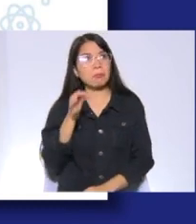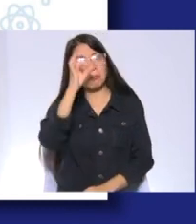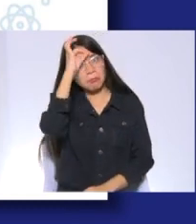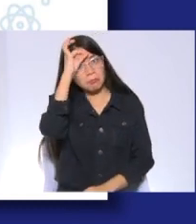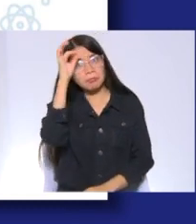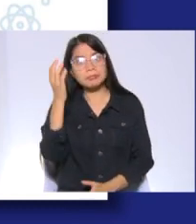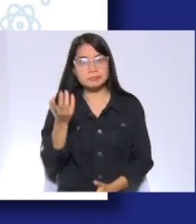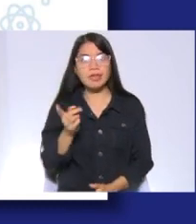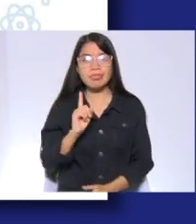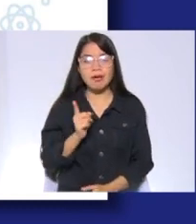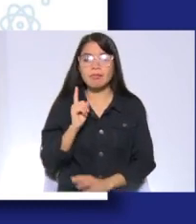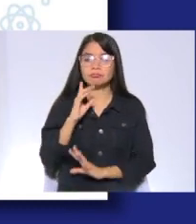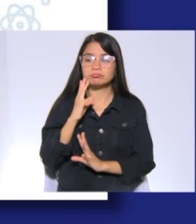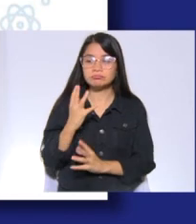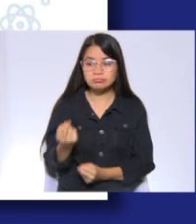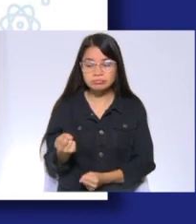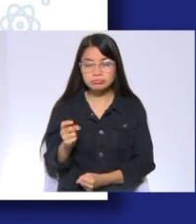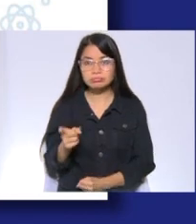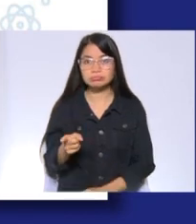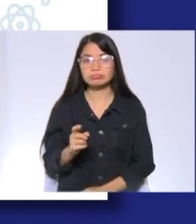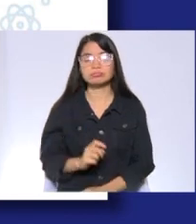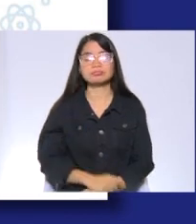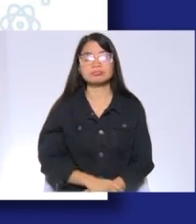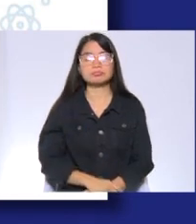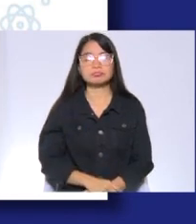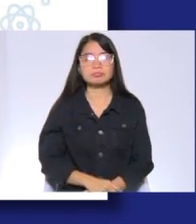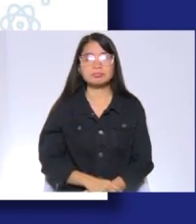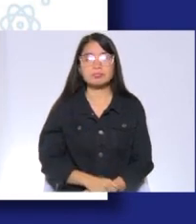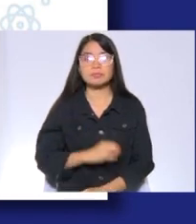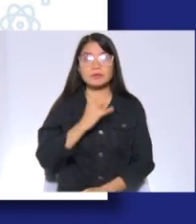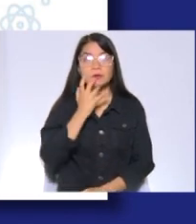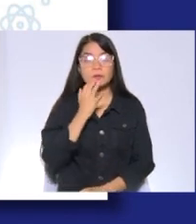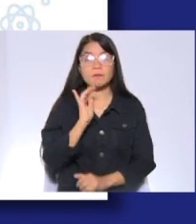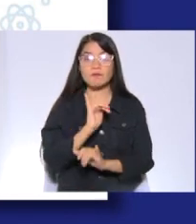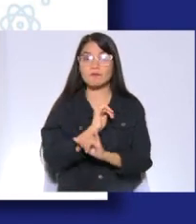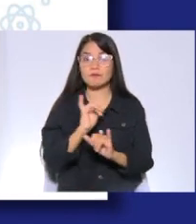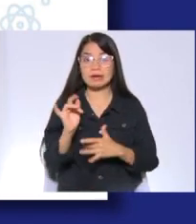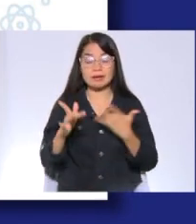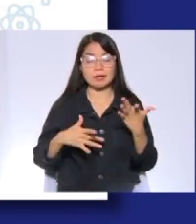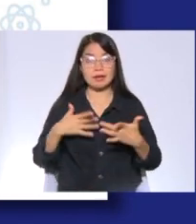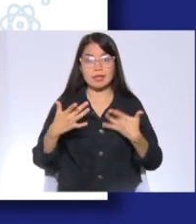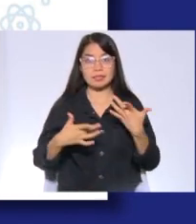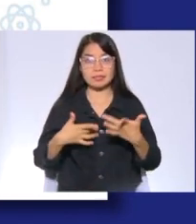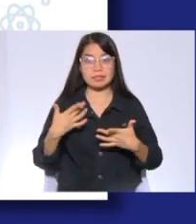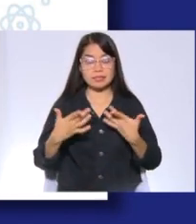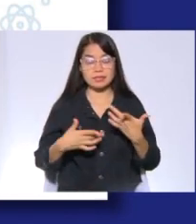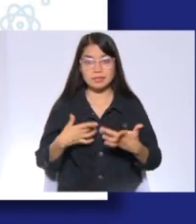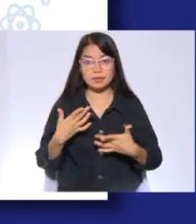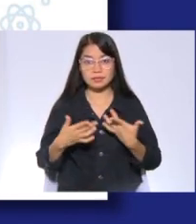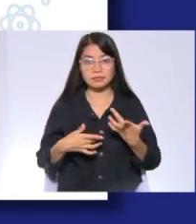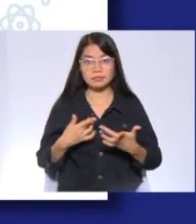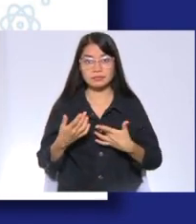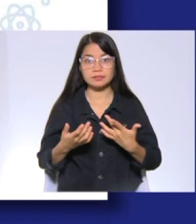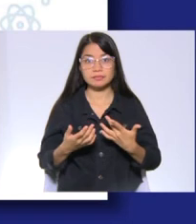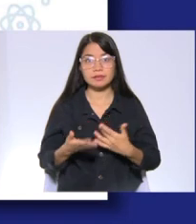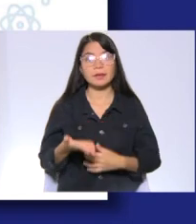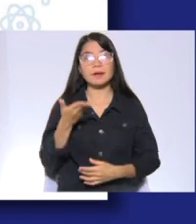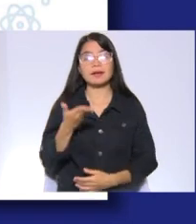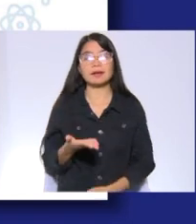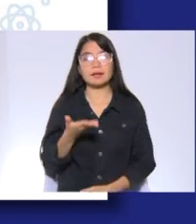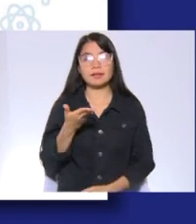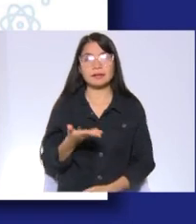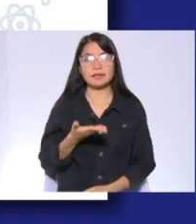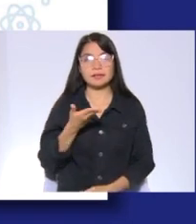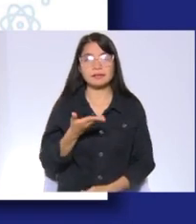una actividad determinada, es bien importante que nosotros podamos elogiar, elogiar esa actividad que está realizando